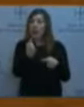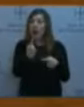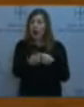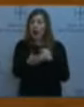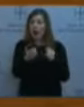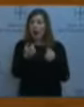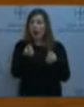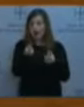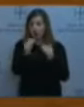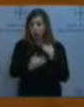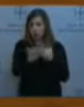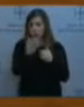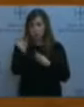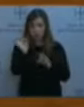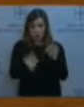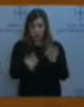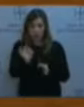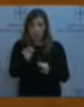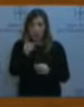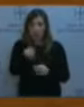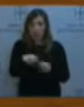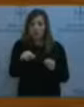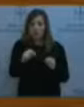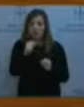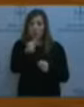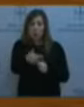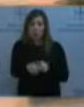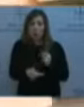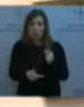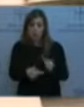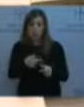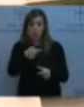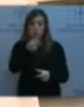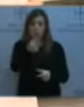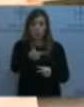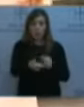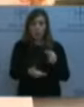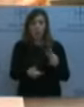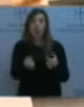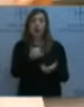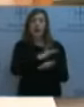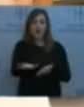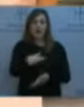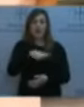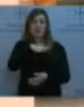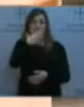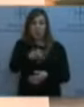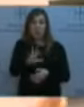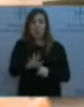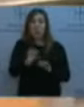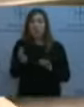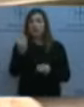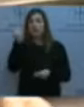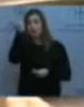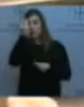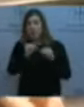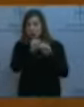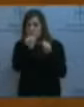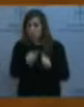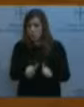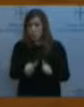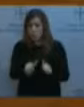vale. Y de manera que progresivamente se llegue hacia la gratuidad. Pero hay que pensar el modelo, hay que pensar en la extensión del